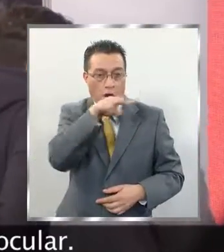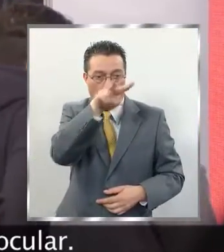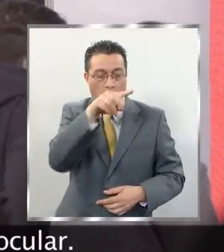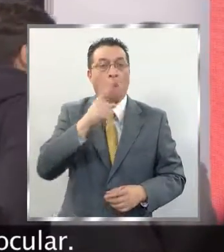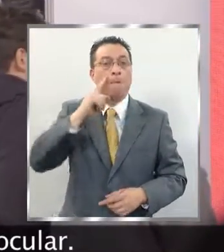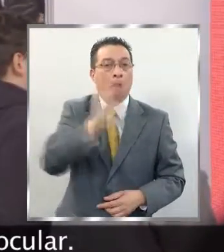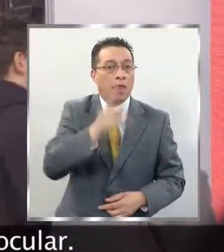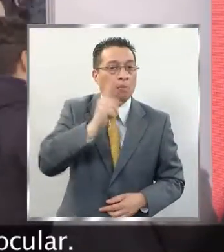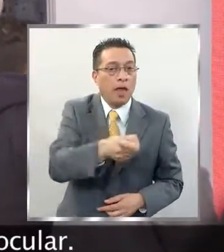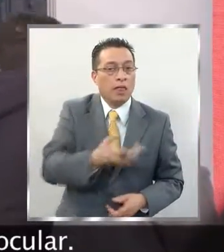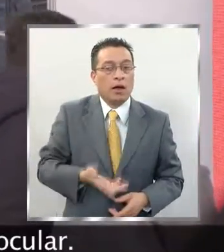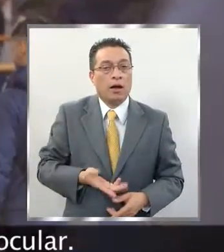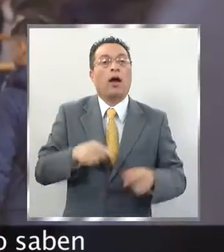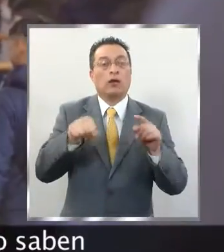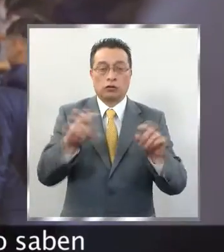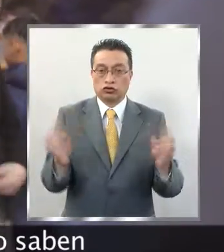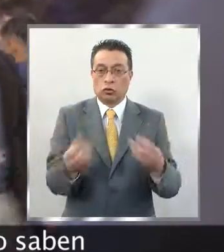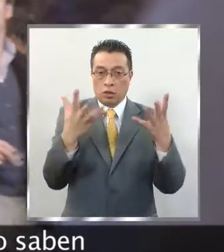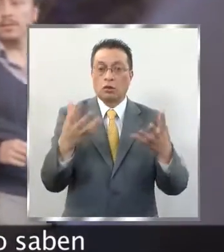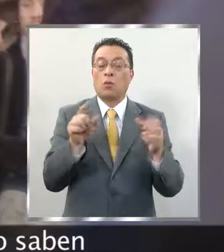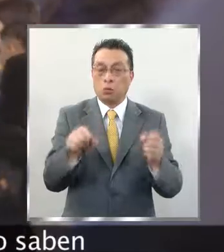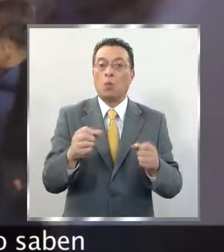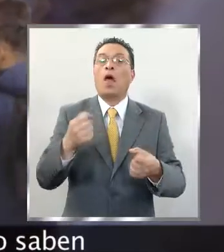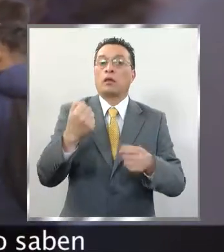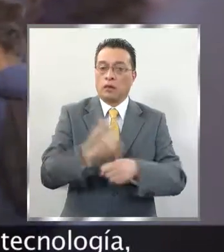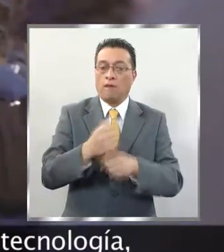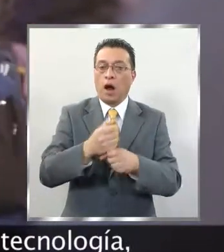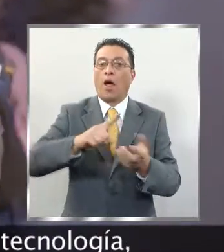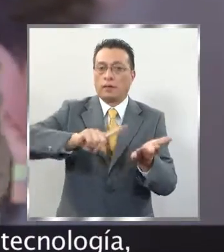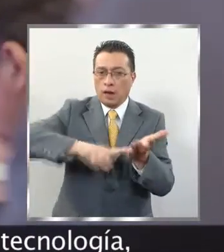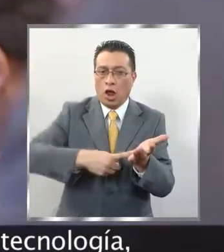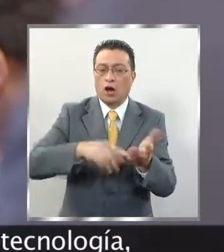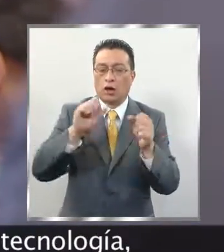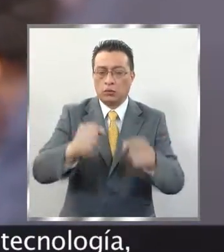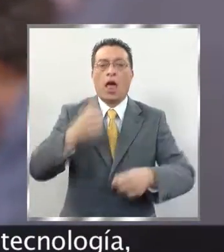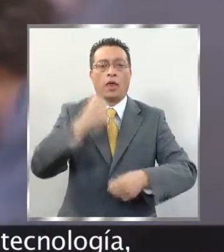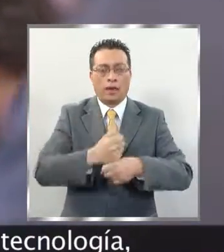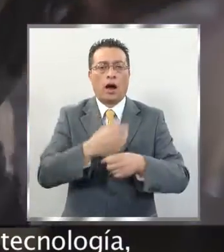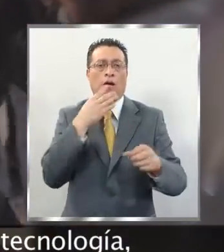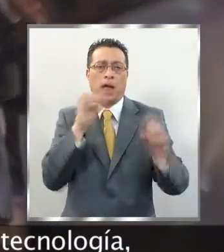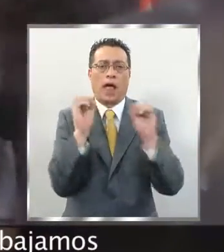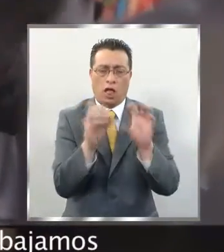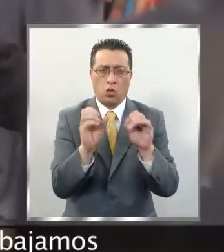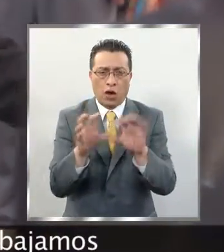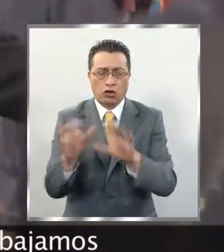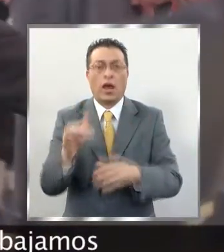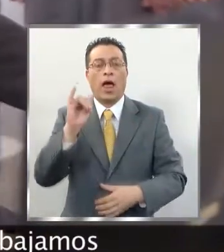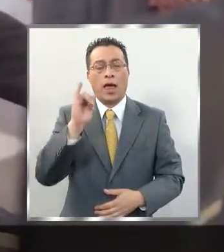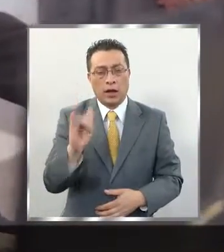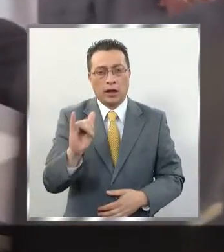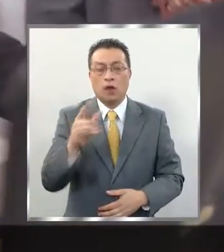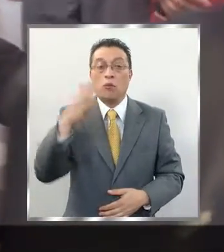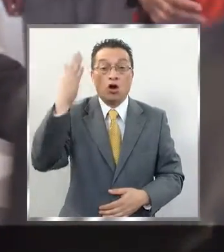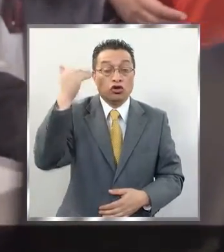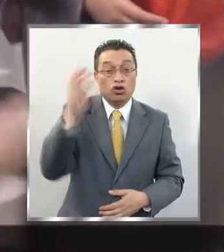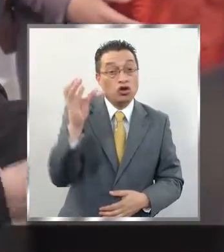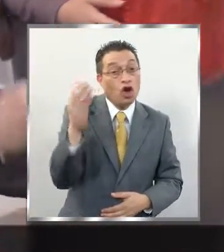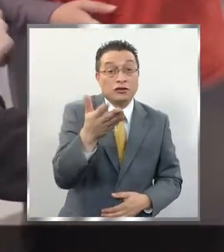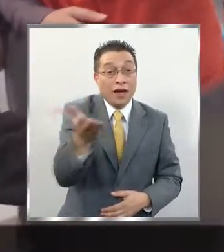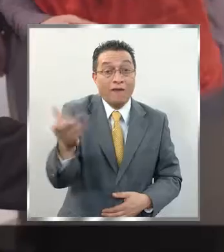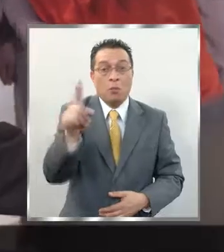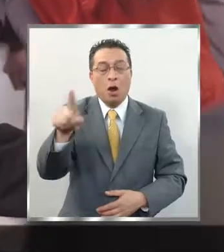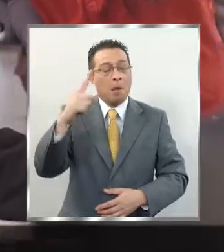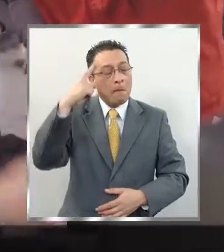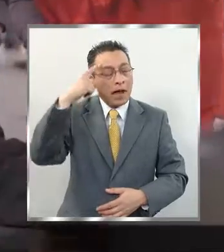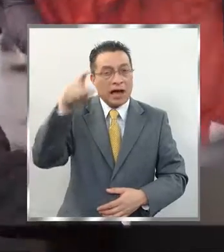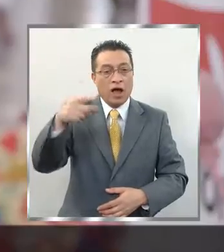nada, solo con un movimiento ocular. Se sorprenden porque no saben que también trabajamos con tecnología, no saben que también trabajamos con educación y